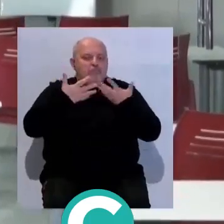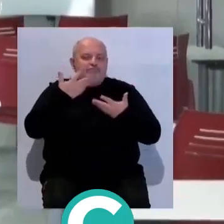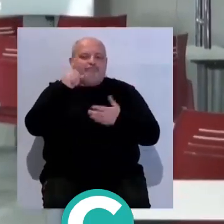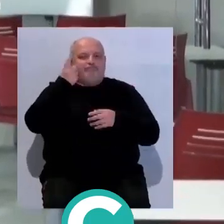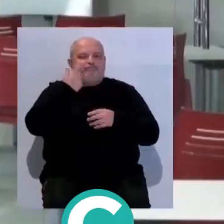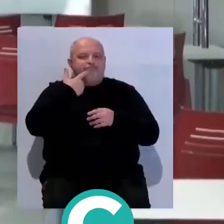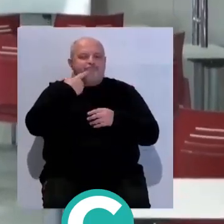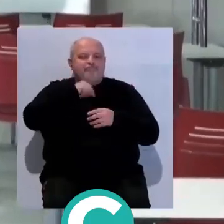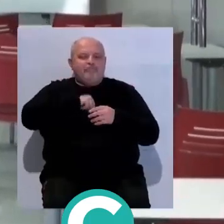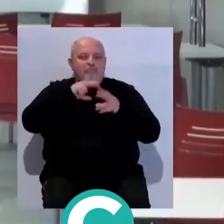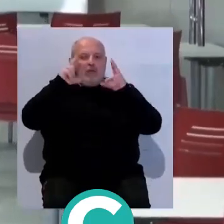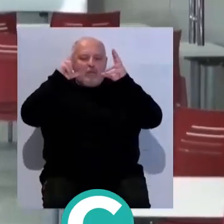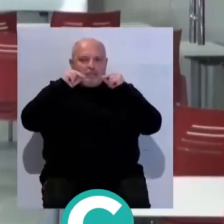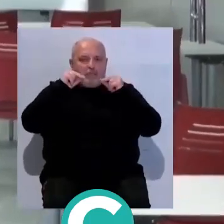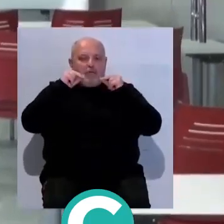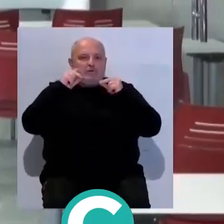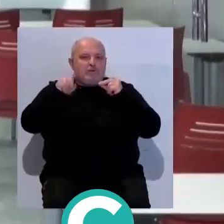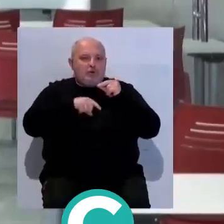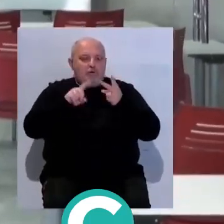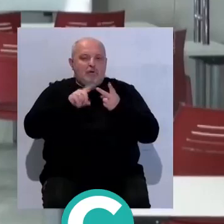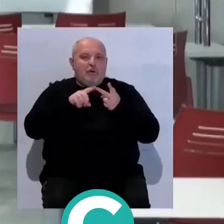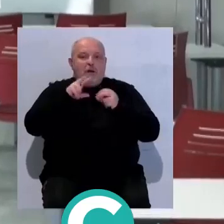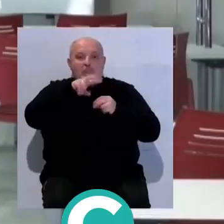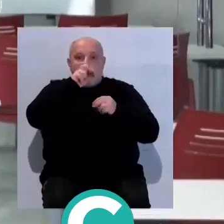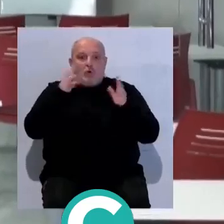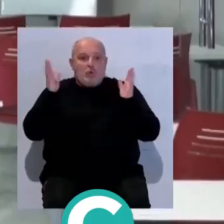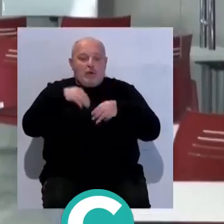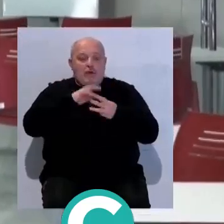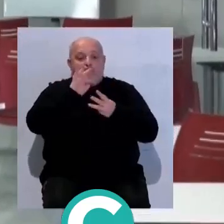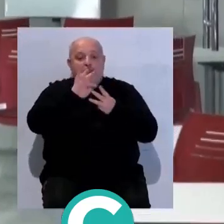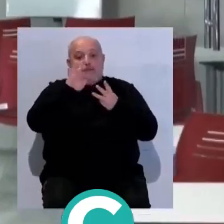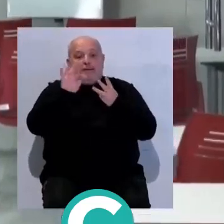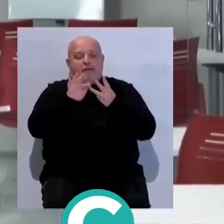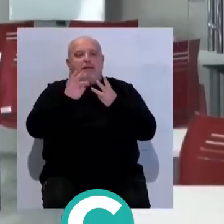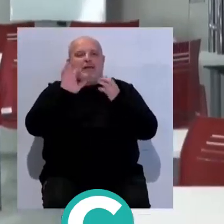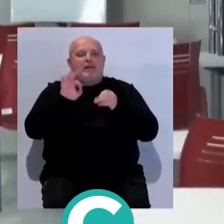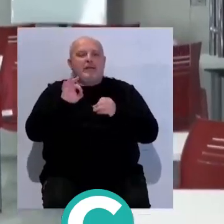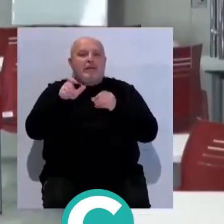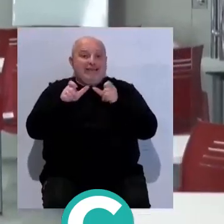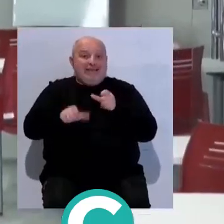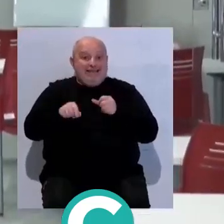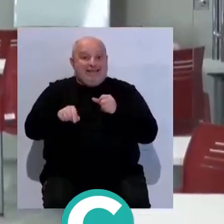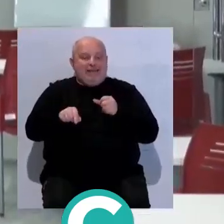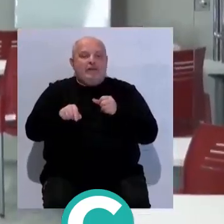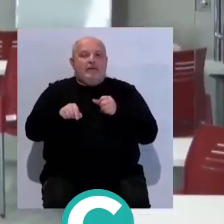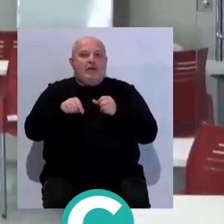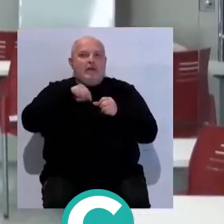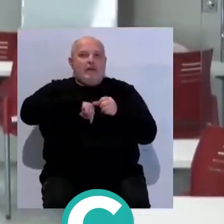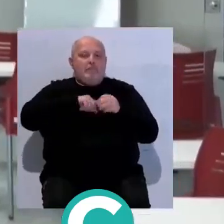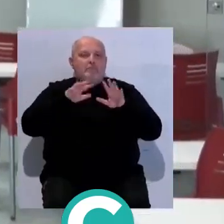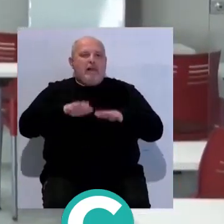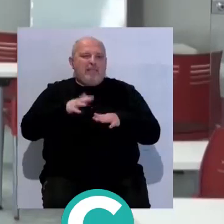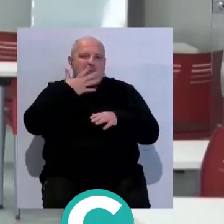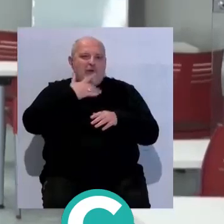que reconocer la inconsciencia de la persona, luego la persona no respira y a continuación determinaríamos que esa persona se encuentra en